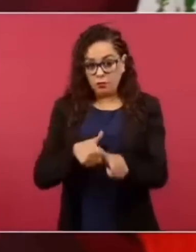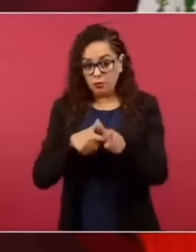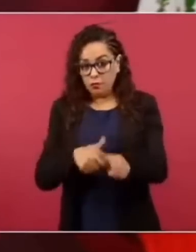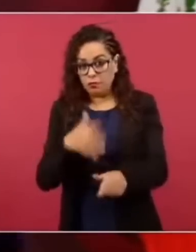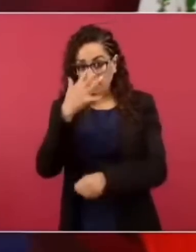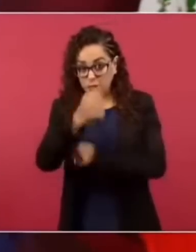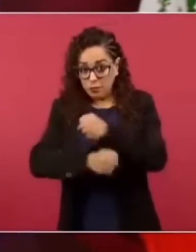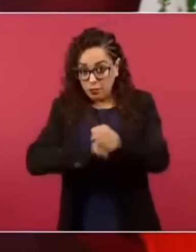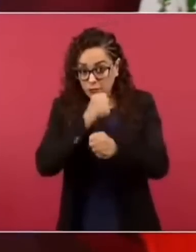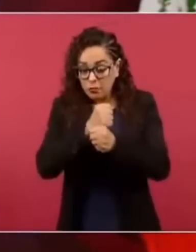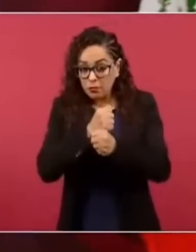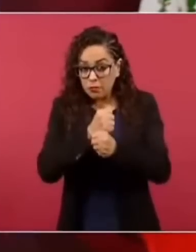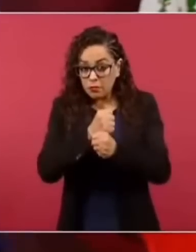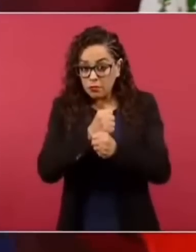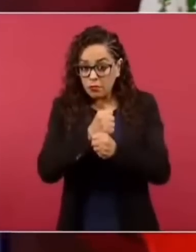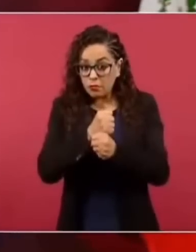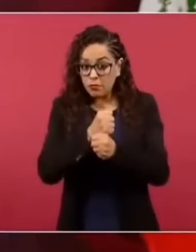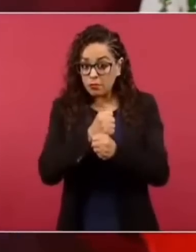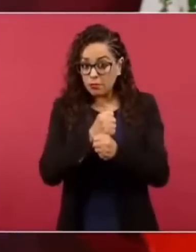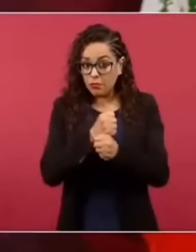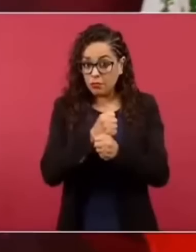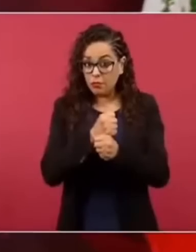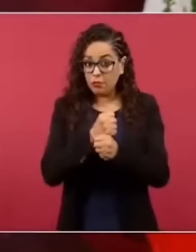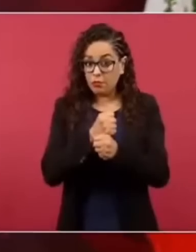Una esfera.